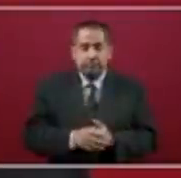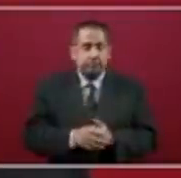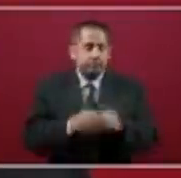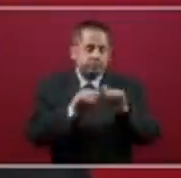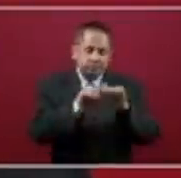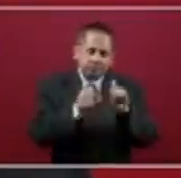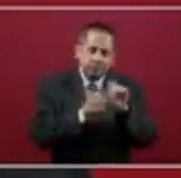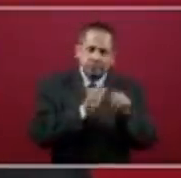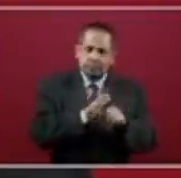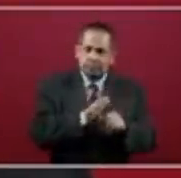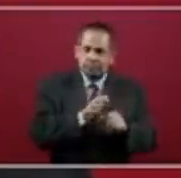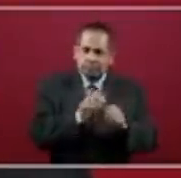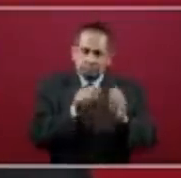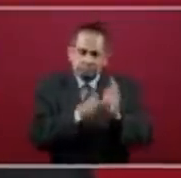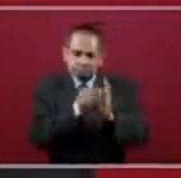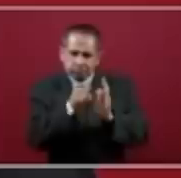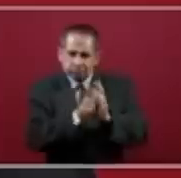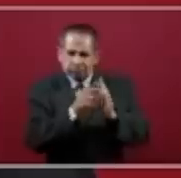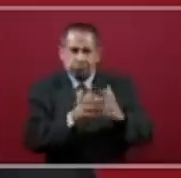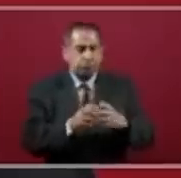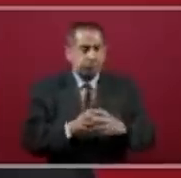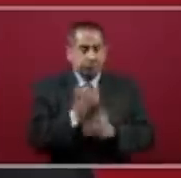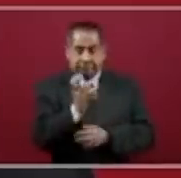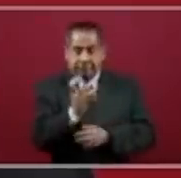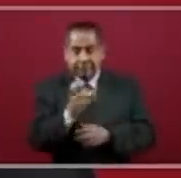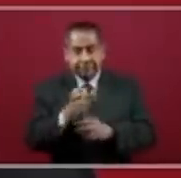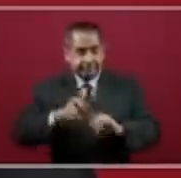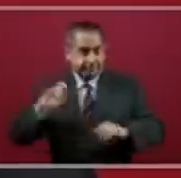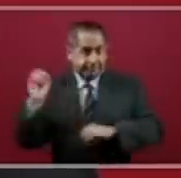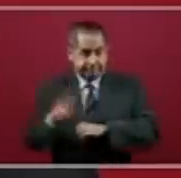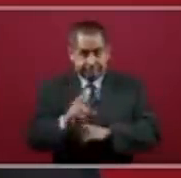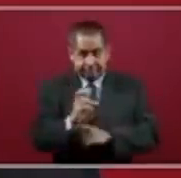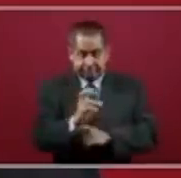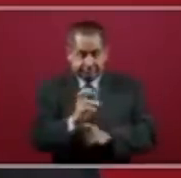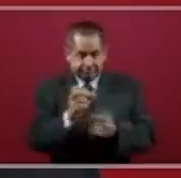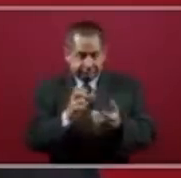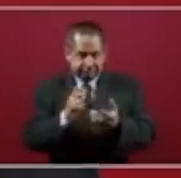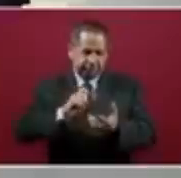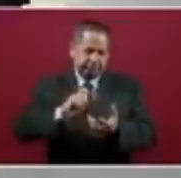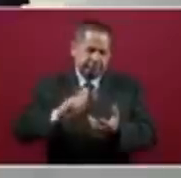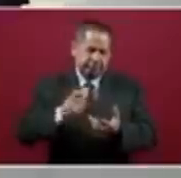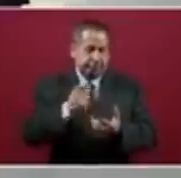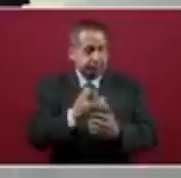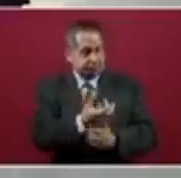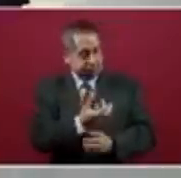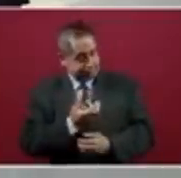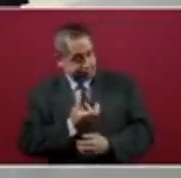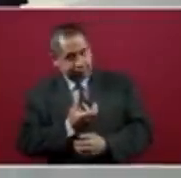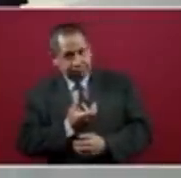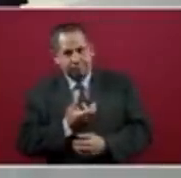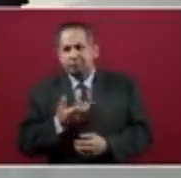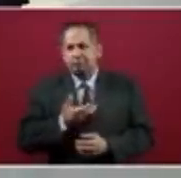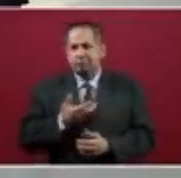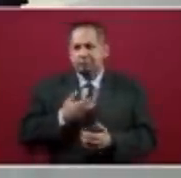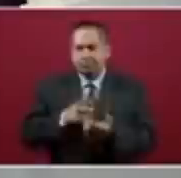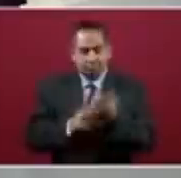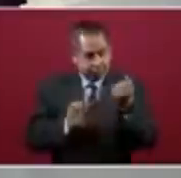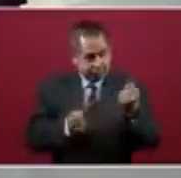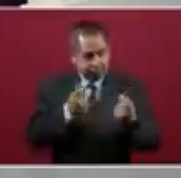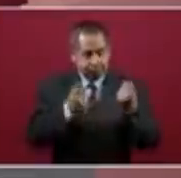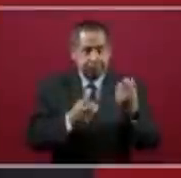esculturas, pelotas de béisbol firmadas, tengo de